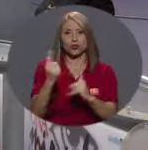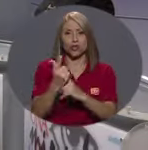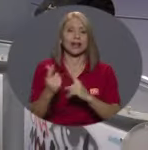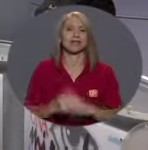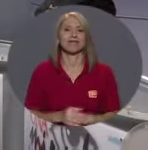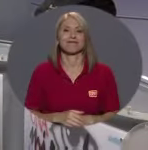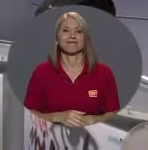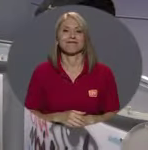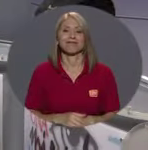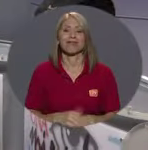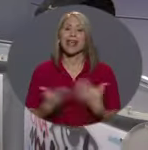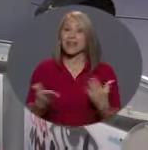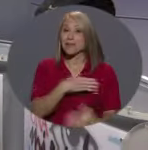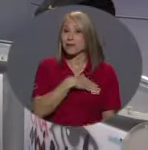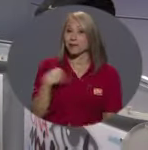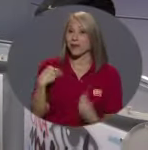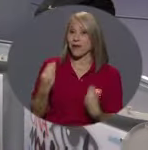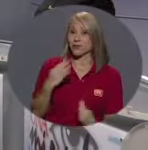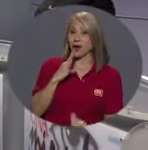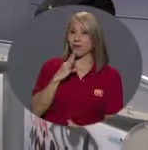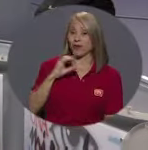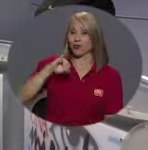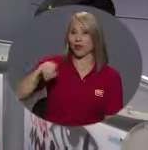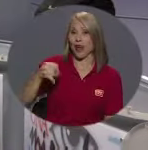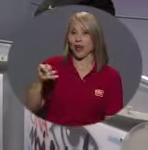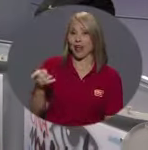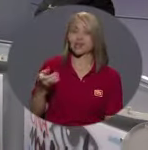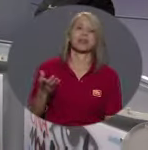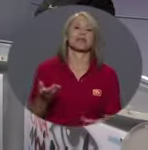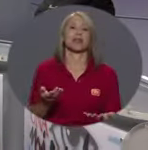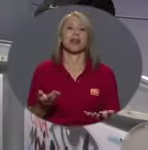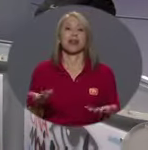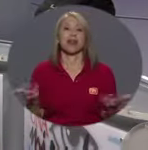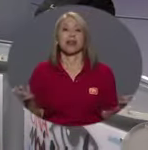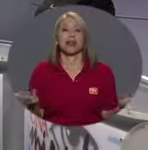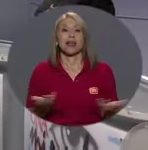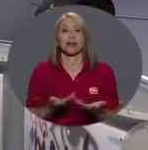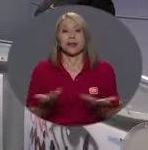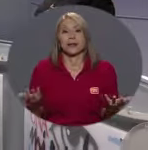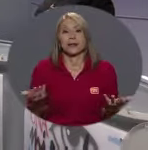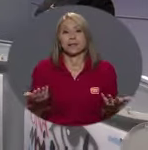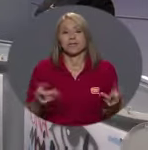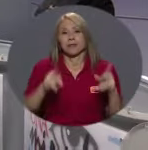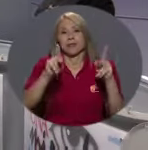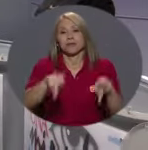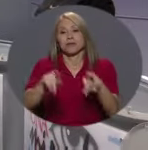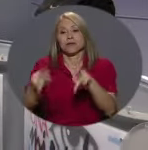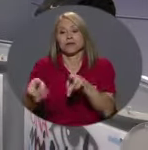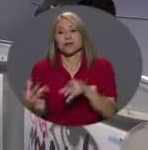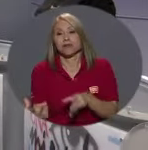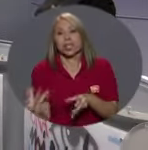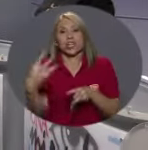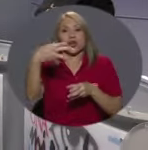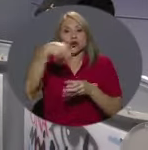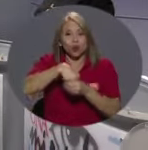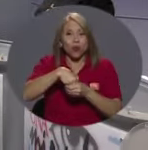Y luego me gustaba mucho lo que compartía Joana, donde simple y sencillamente la